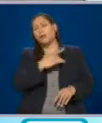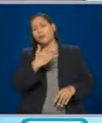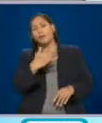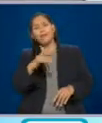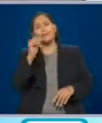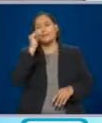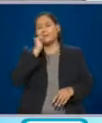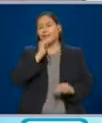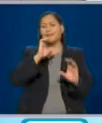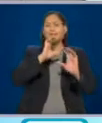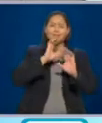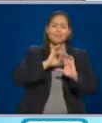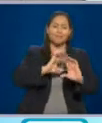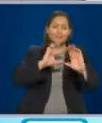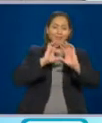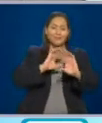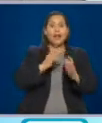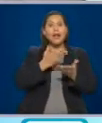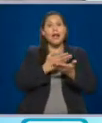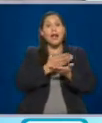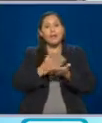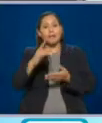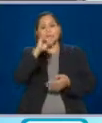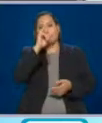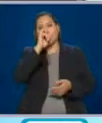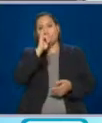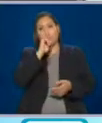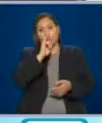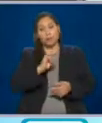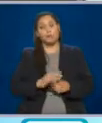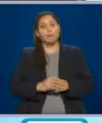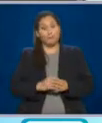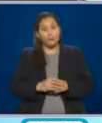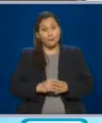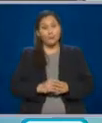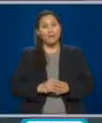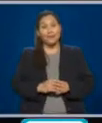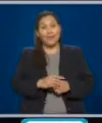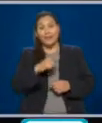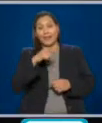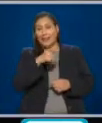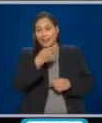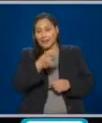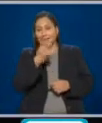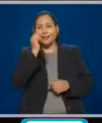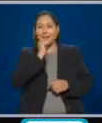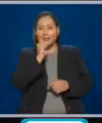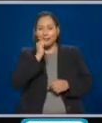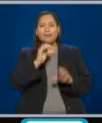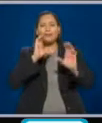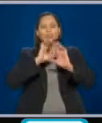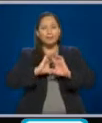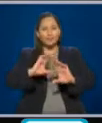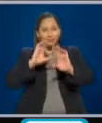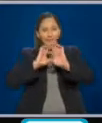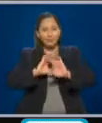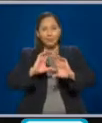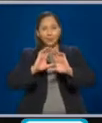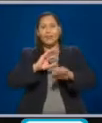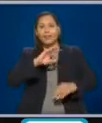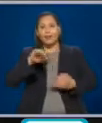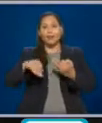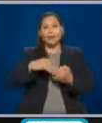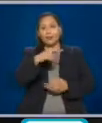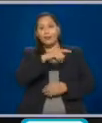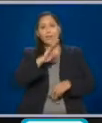también. Romántico y además galán. Entonces creo que en esa onda era como el cantante, el de todos ellos. Oye,